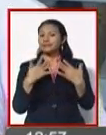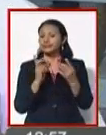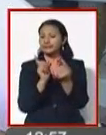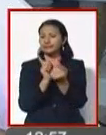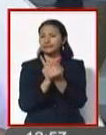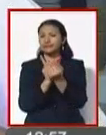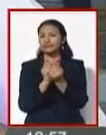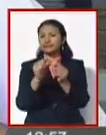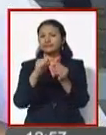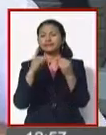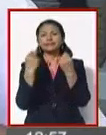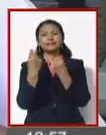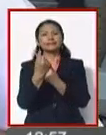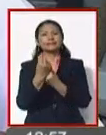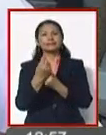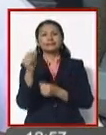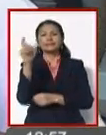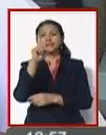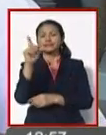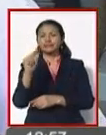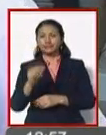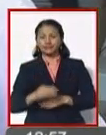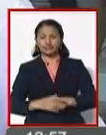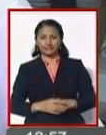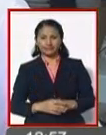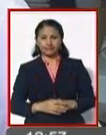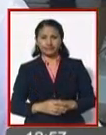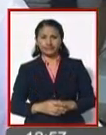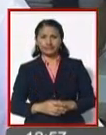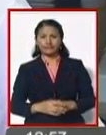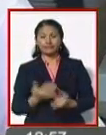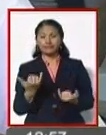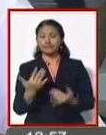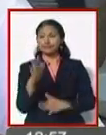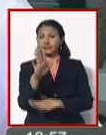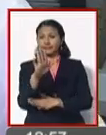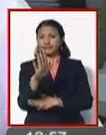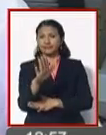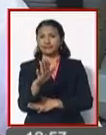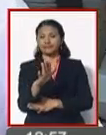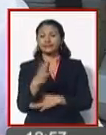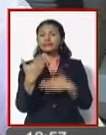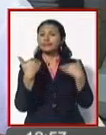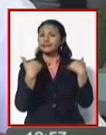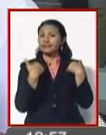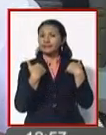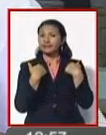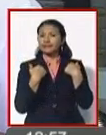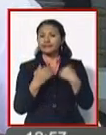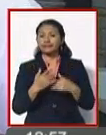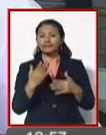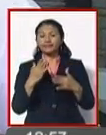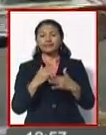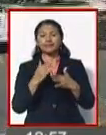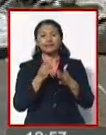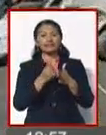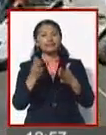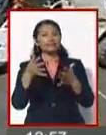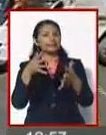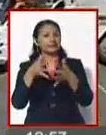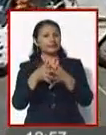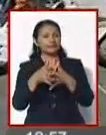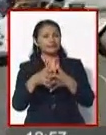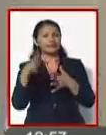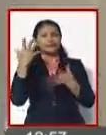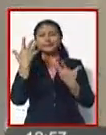visto, acabo de hablar con los compañeros de La Paz del Internacional, que esta tarde están entrando en el lado boliviano a